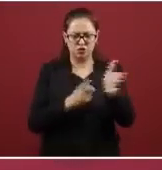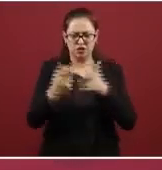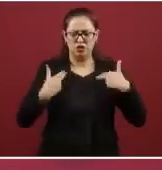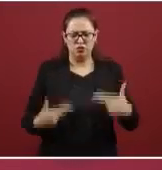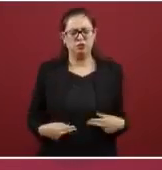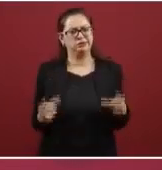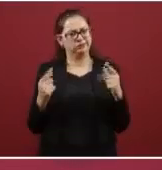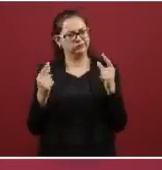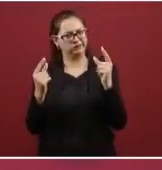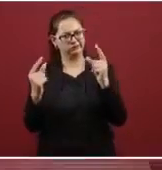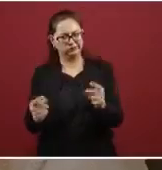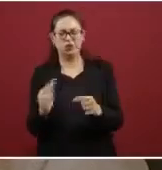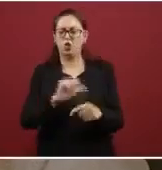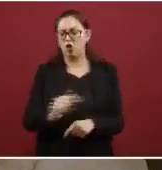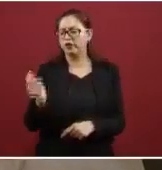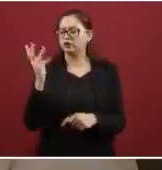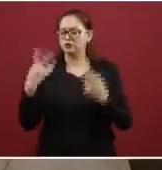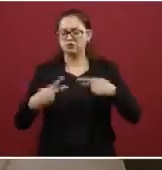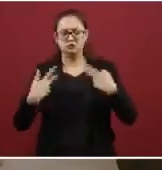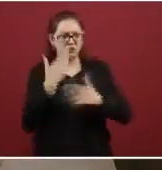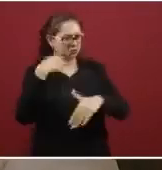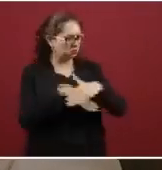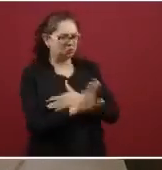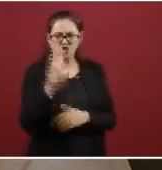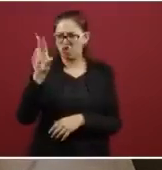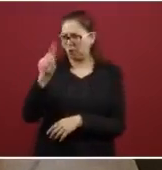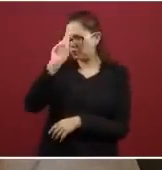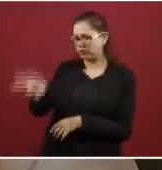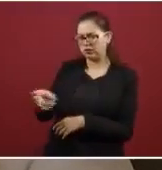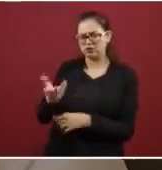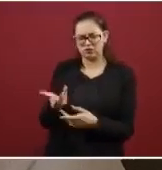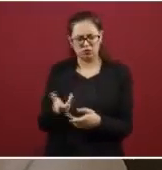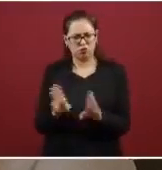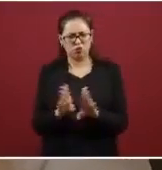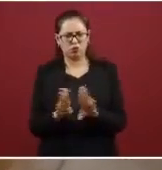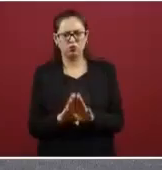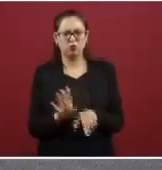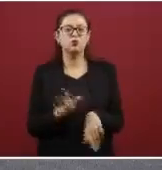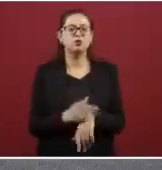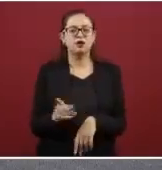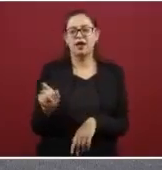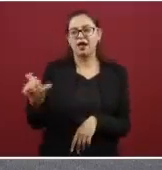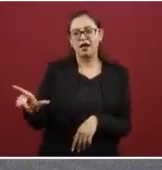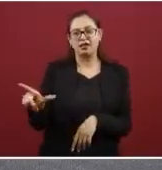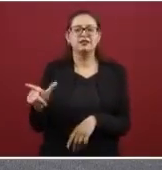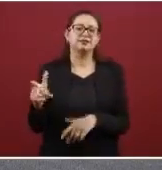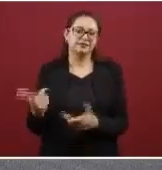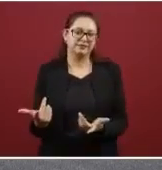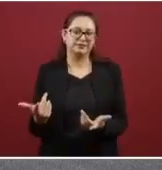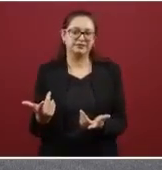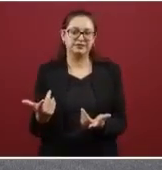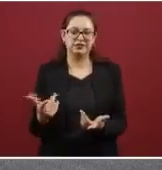humanos, entre otras cuatro personas más. A él se le prohíbe la entrada por ser crítico, por haber sido crítico en